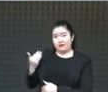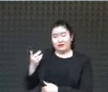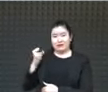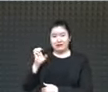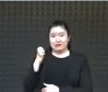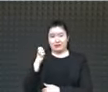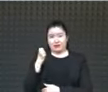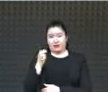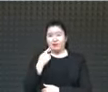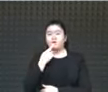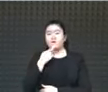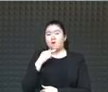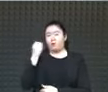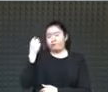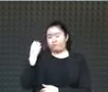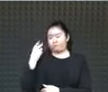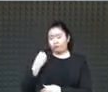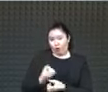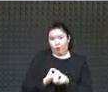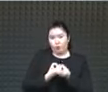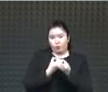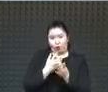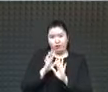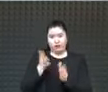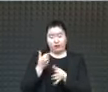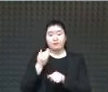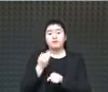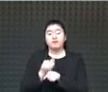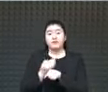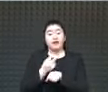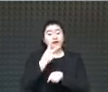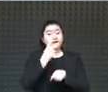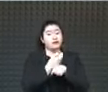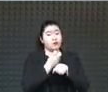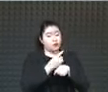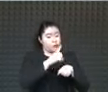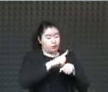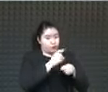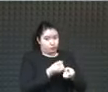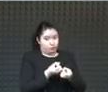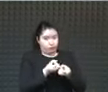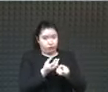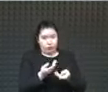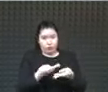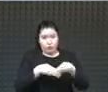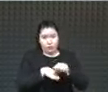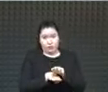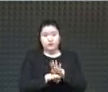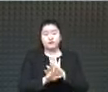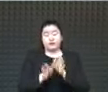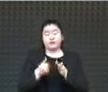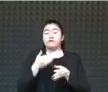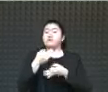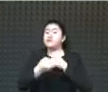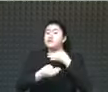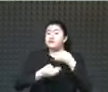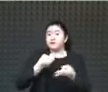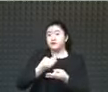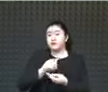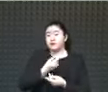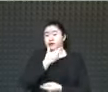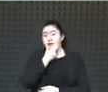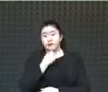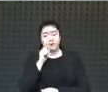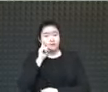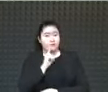enero. Ahora viene el segundo depósito y queremos informarles a todos y todas las madres